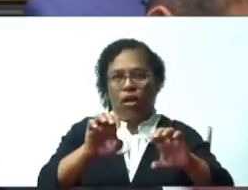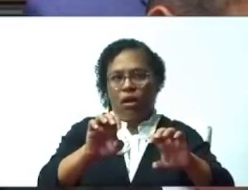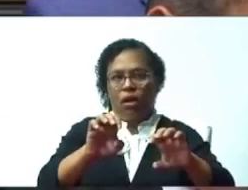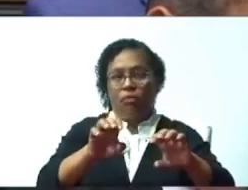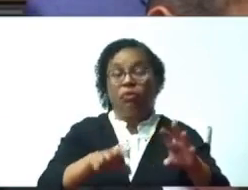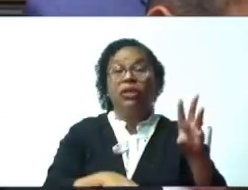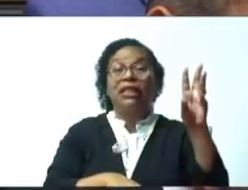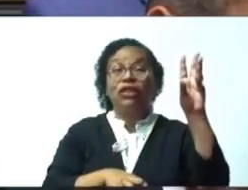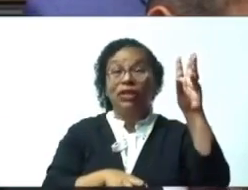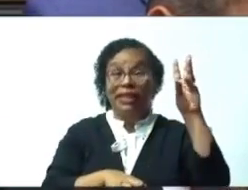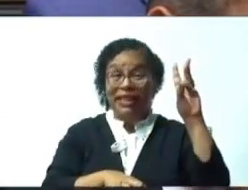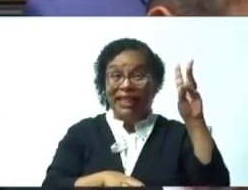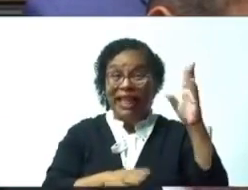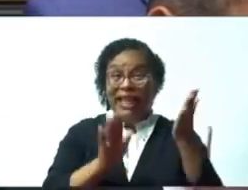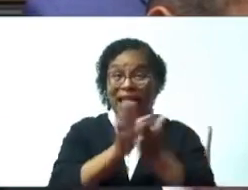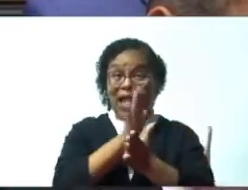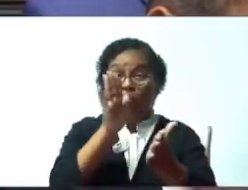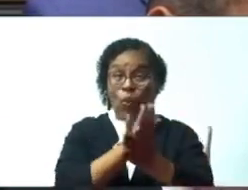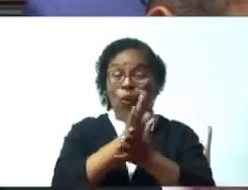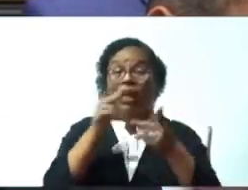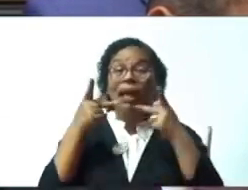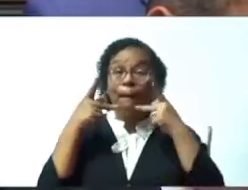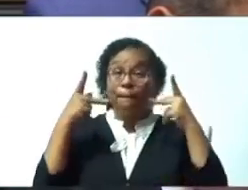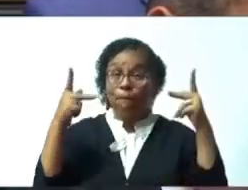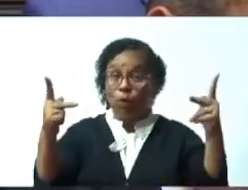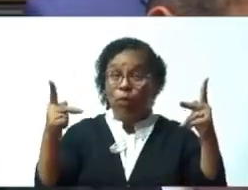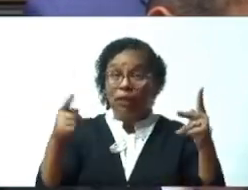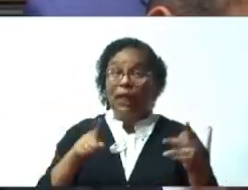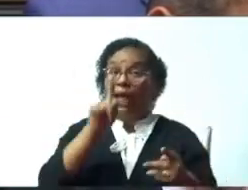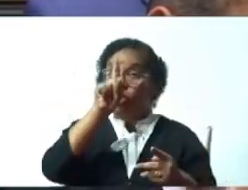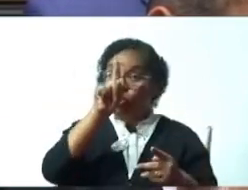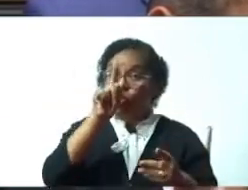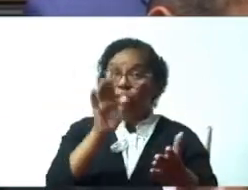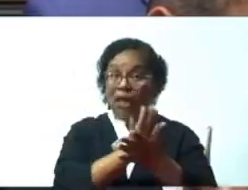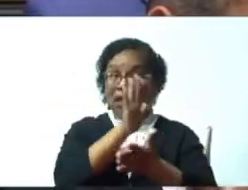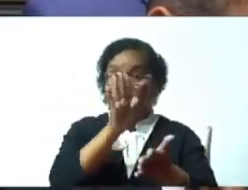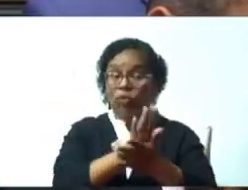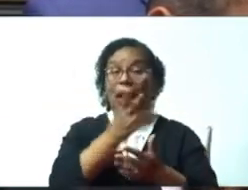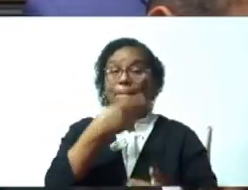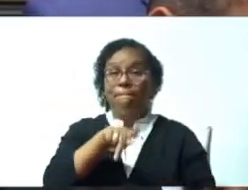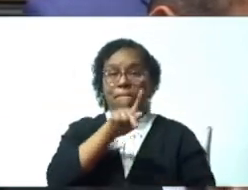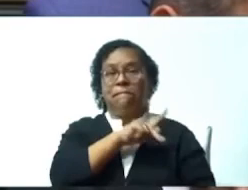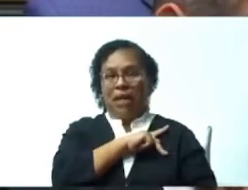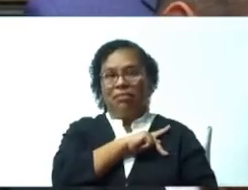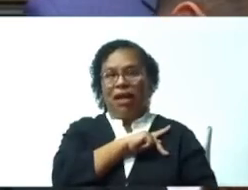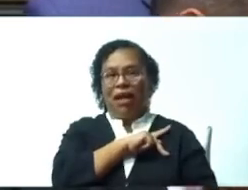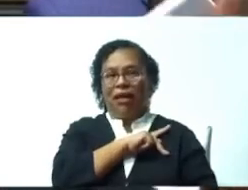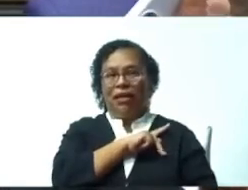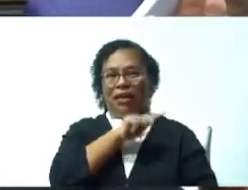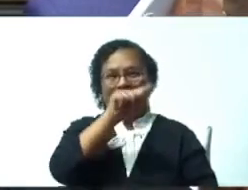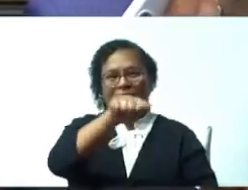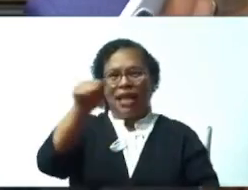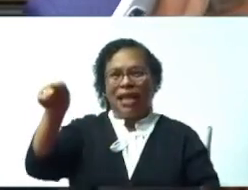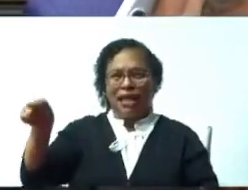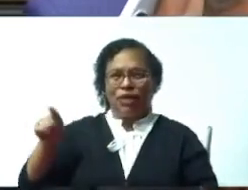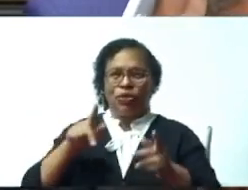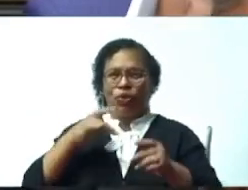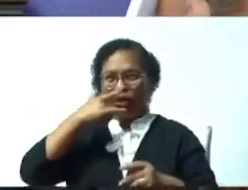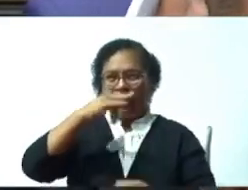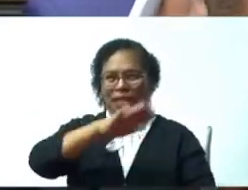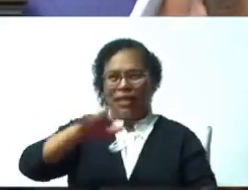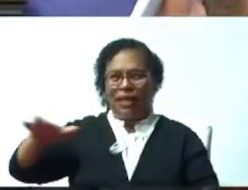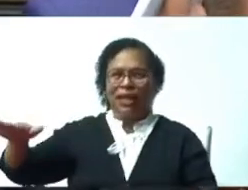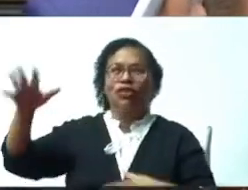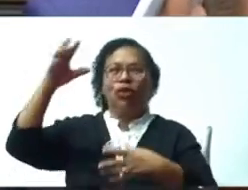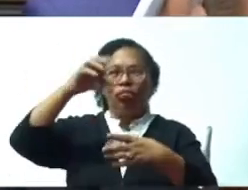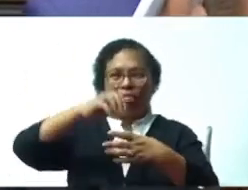privados en los que son impartidos los niveles secundarios, esos niños no tienen la manera para pagar el transporte y se exponen a un